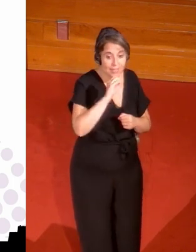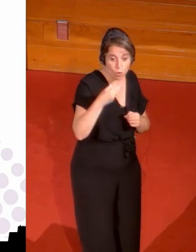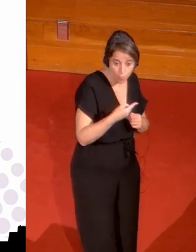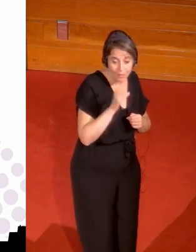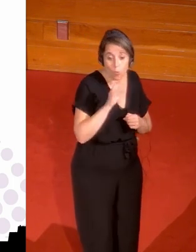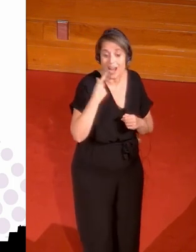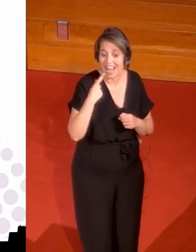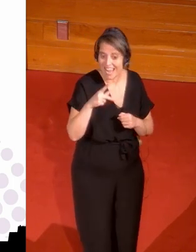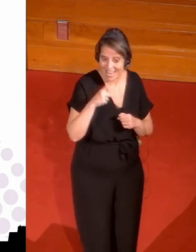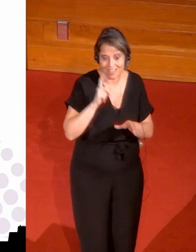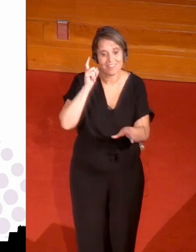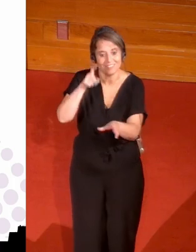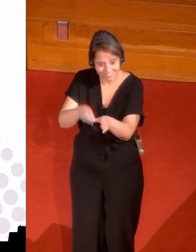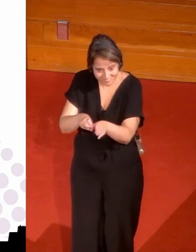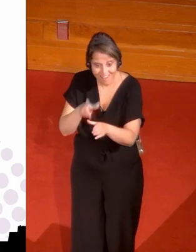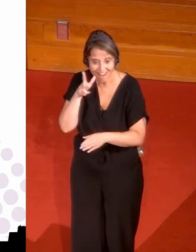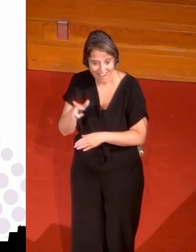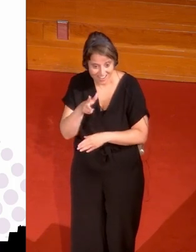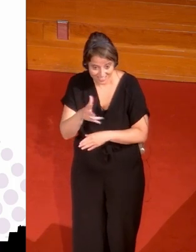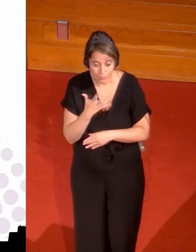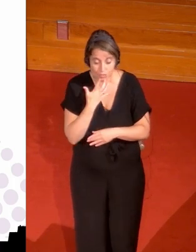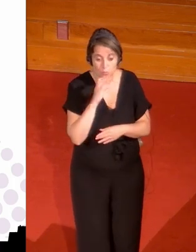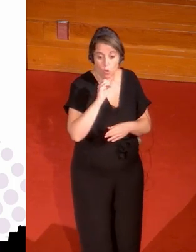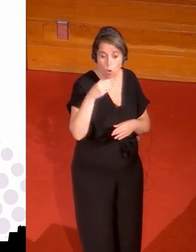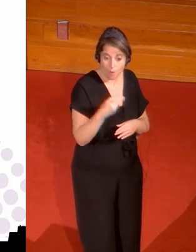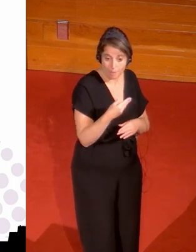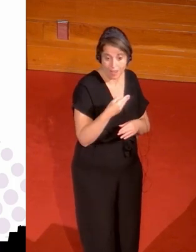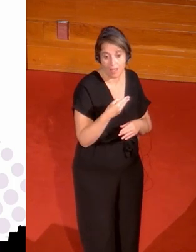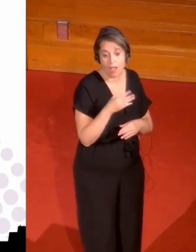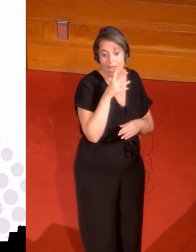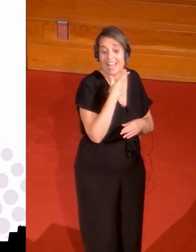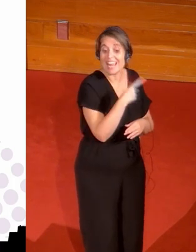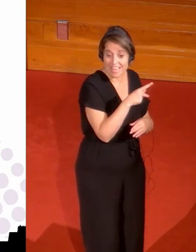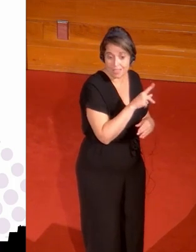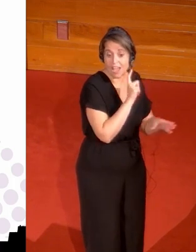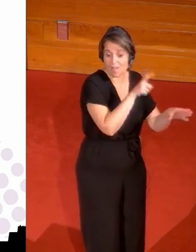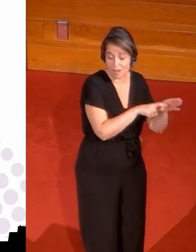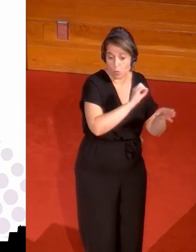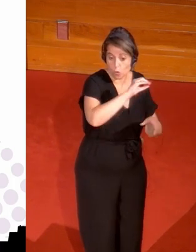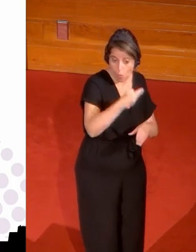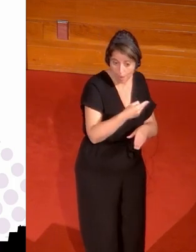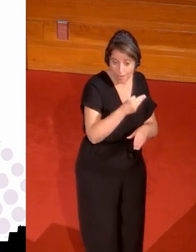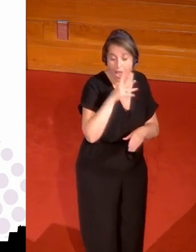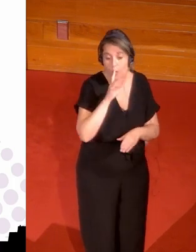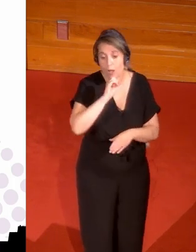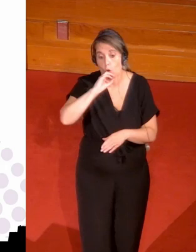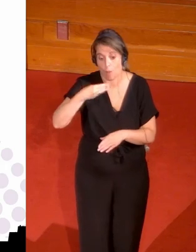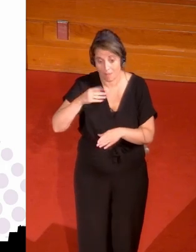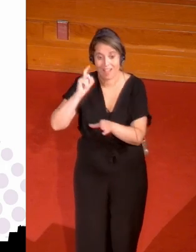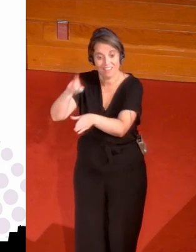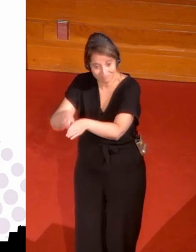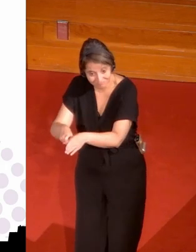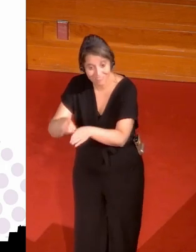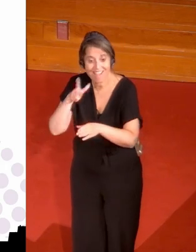Kennedy se montaron en el carro en su día de de Obama Pues ahora los Obama se han montado en el carro de camala jris